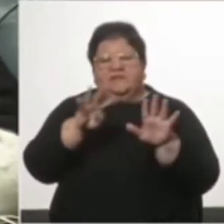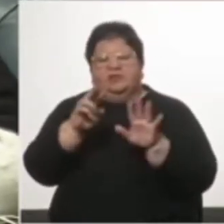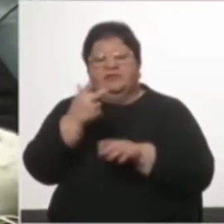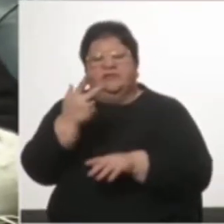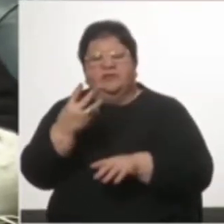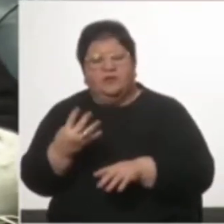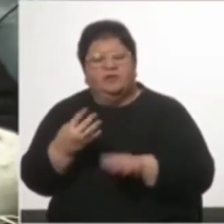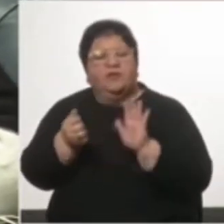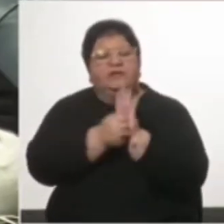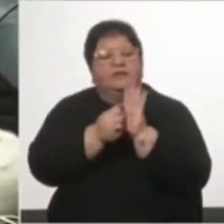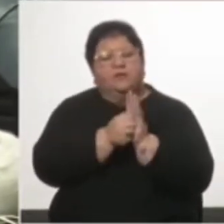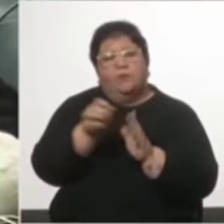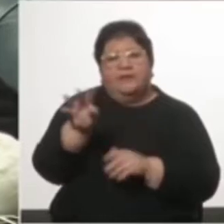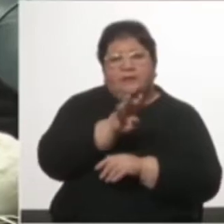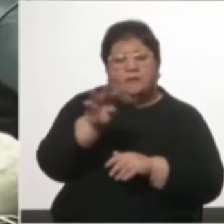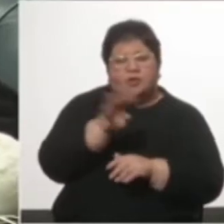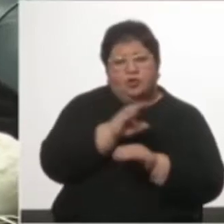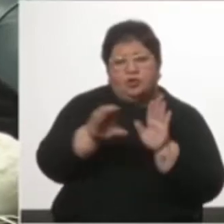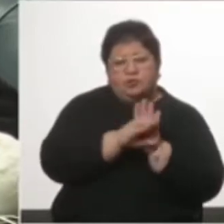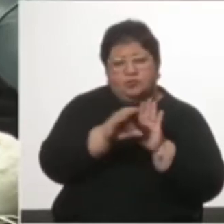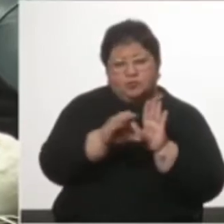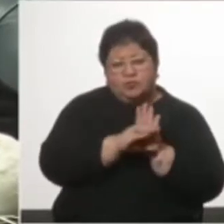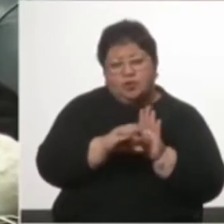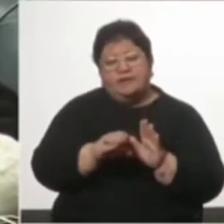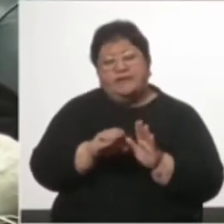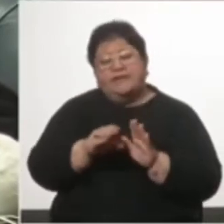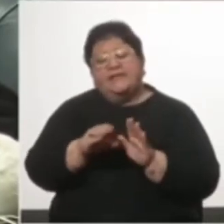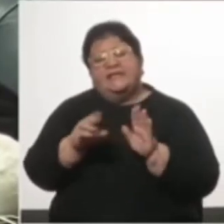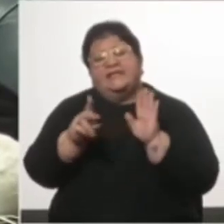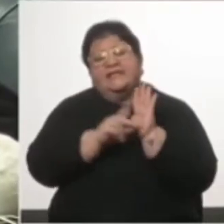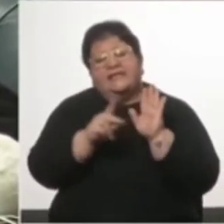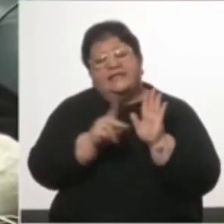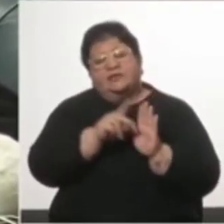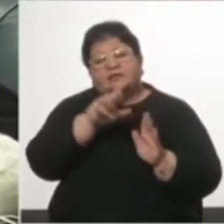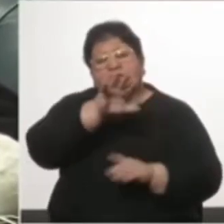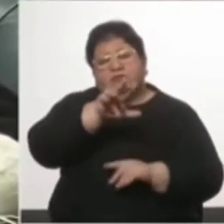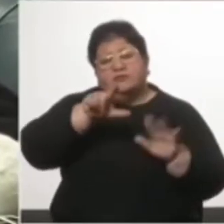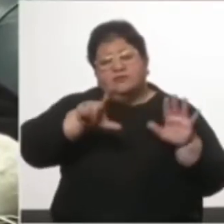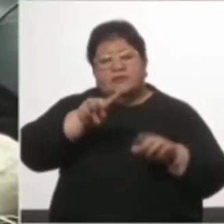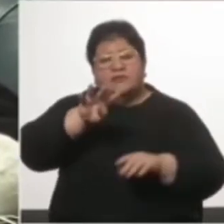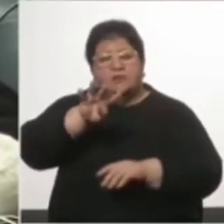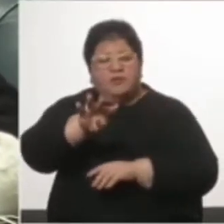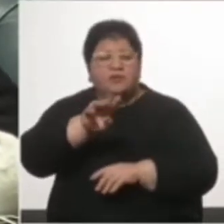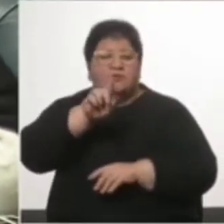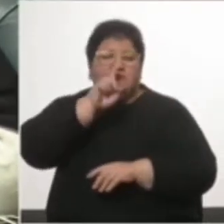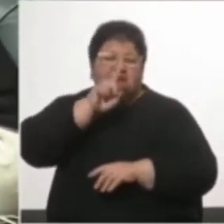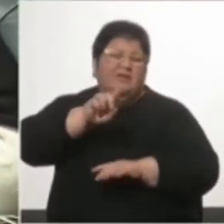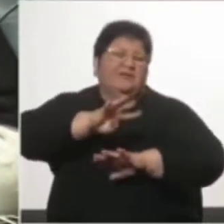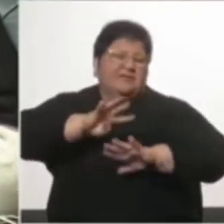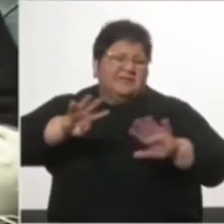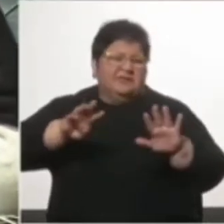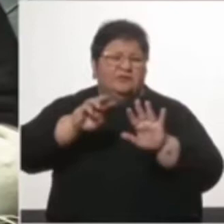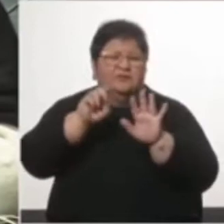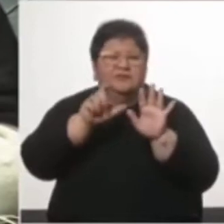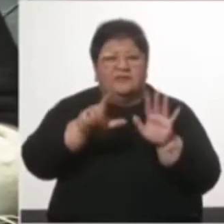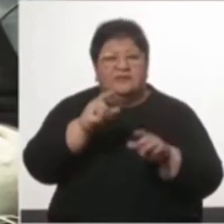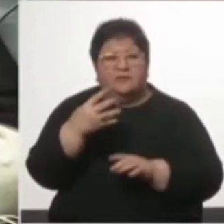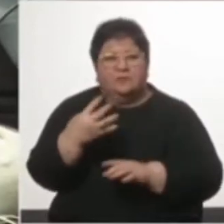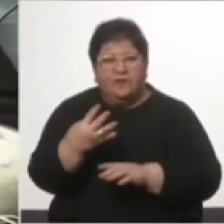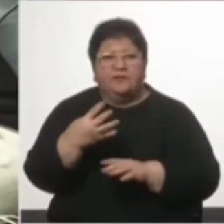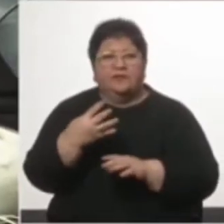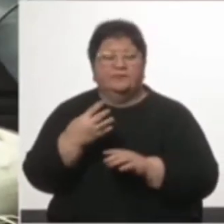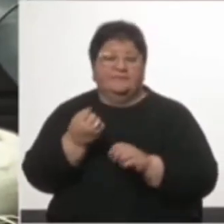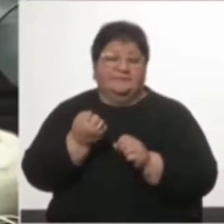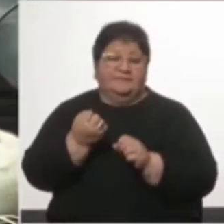de la Constitución, en otro decreto, el 574 del año 1974, que le daban las potestades